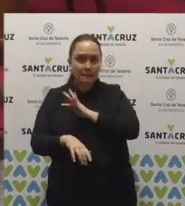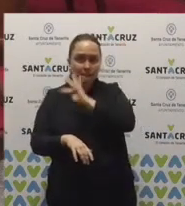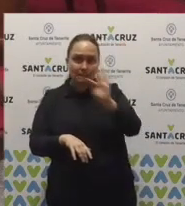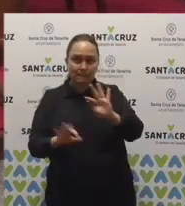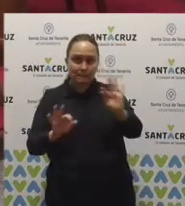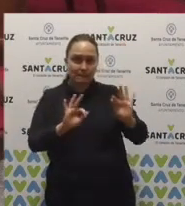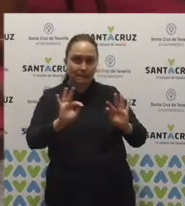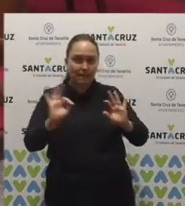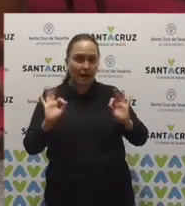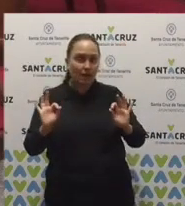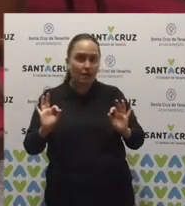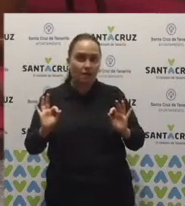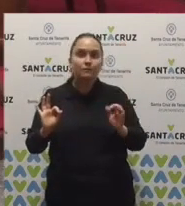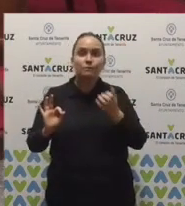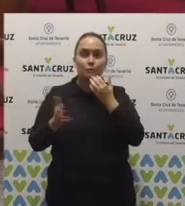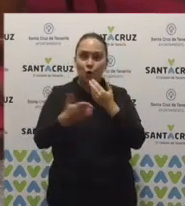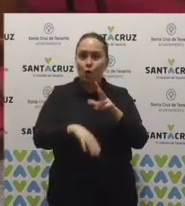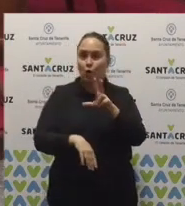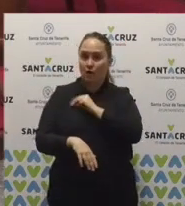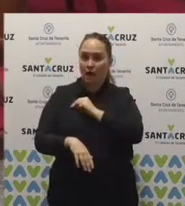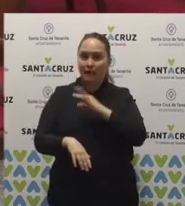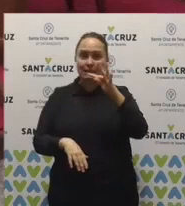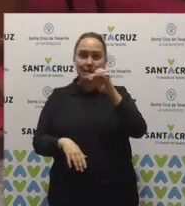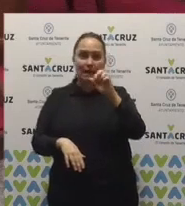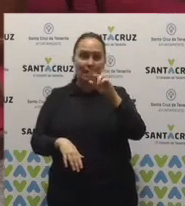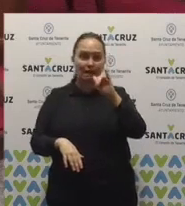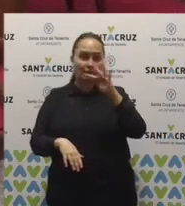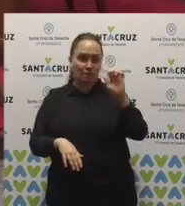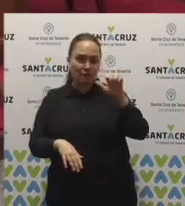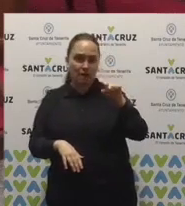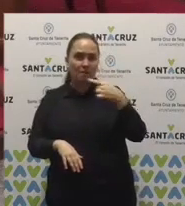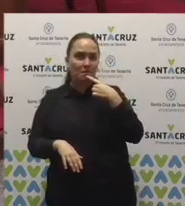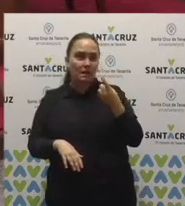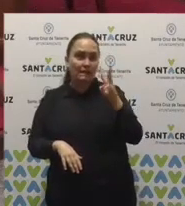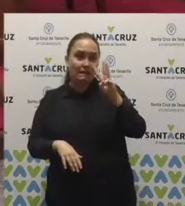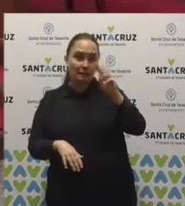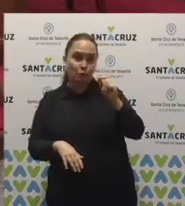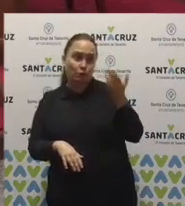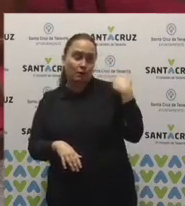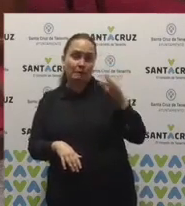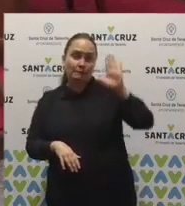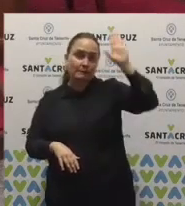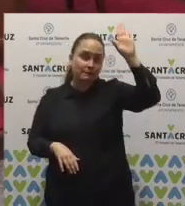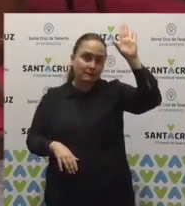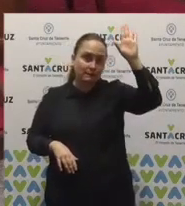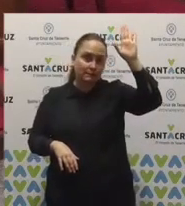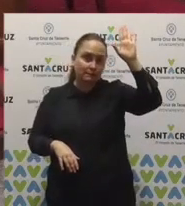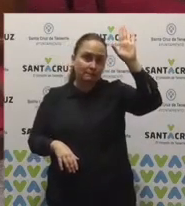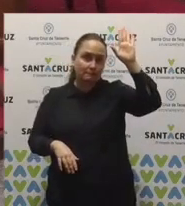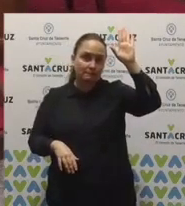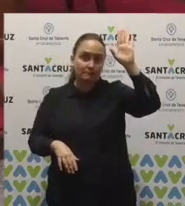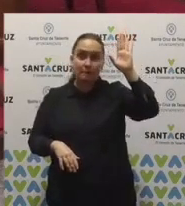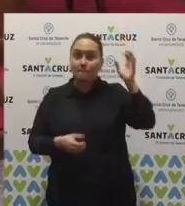bueno el consejal tarife hace tres minutos que ha pedido la palabra según está